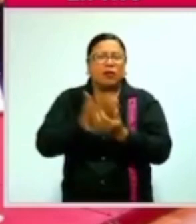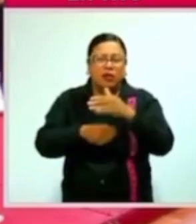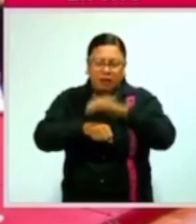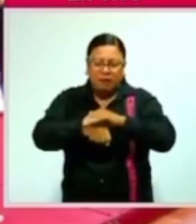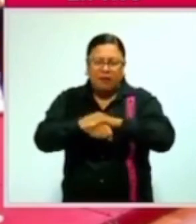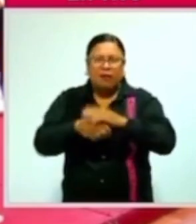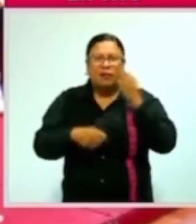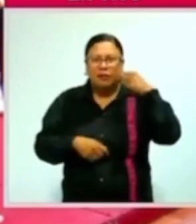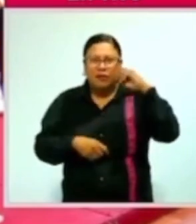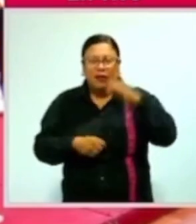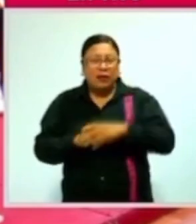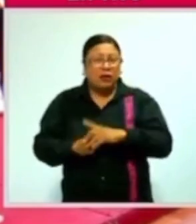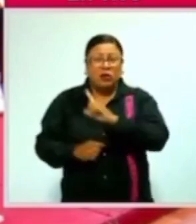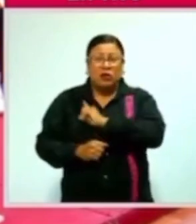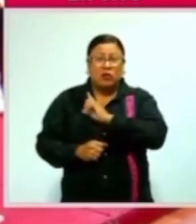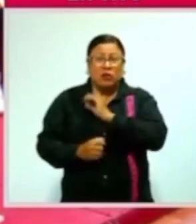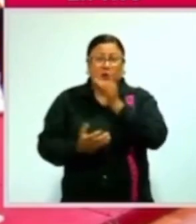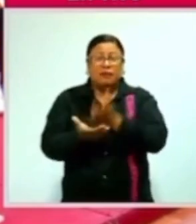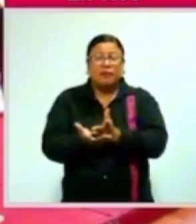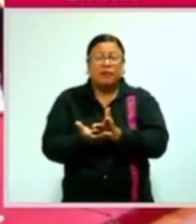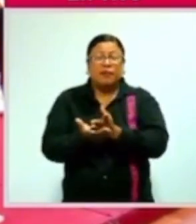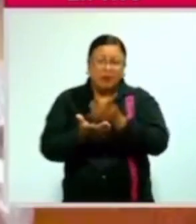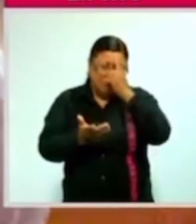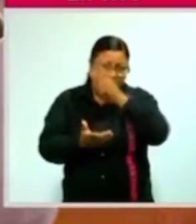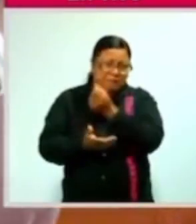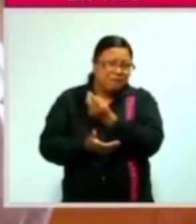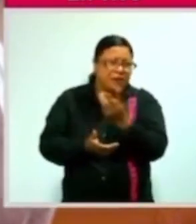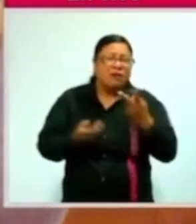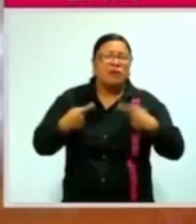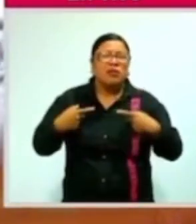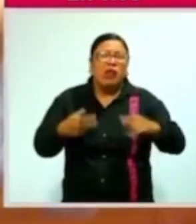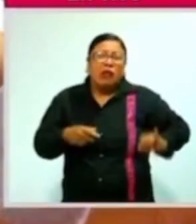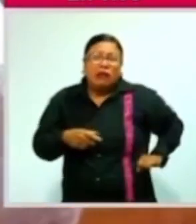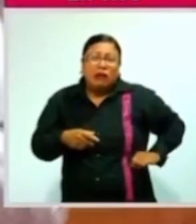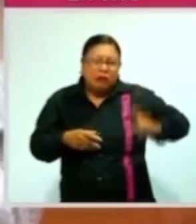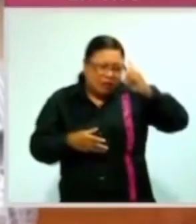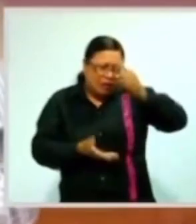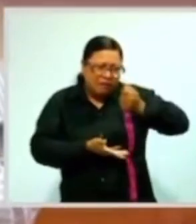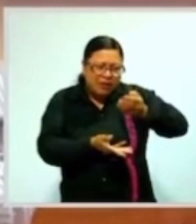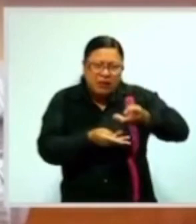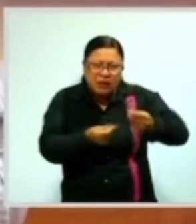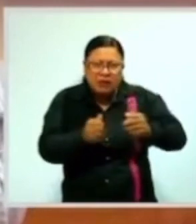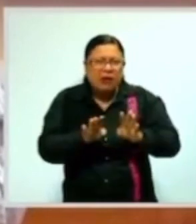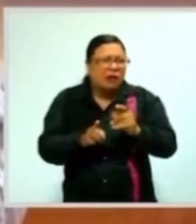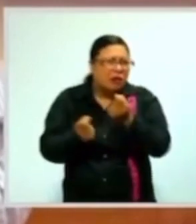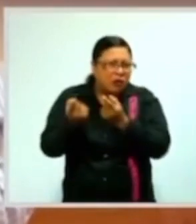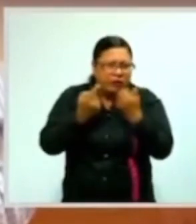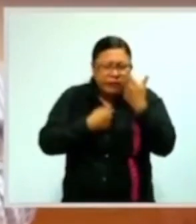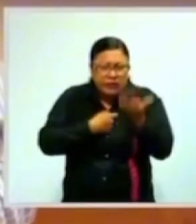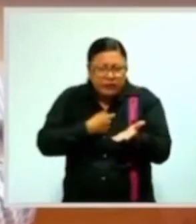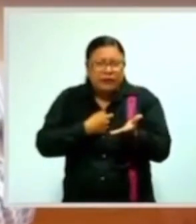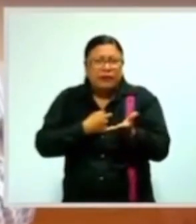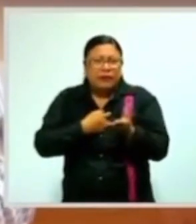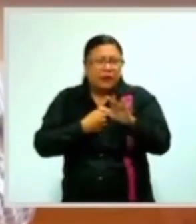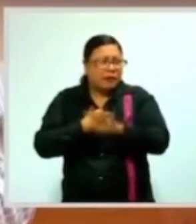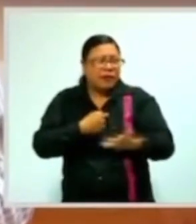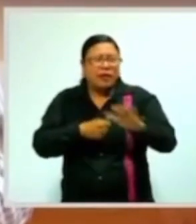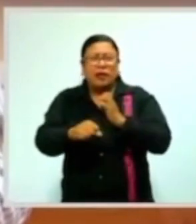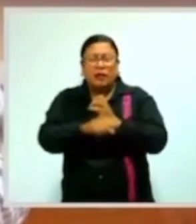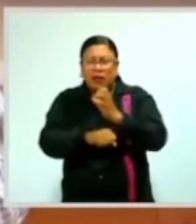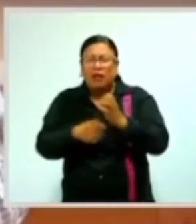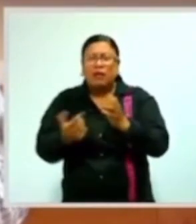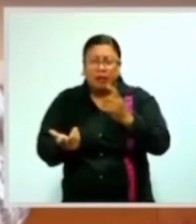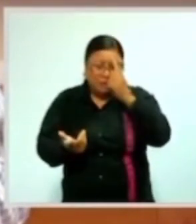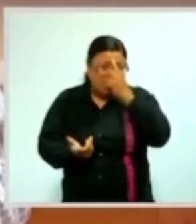Oaxaca no solamente es para aquellos empresarios interesados en invertir o que ya tienen intereses económicos en el estado, sino